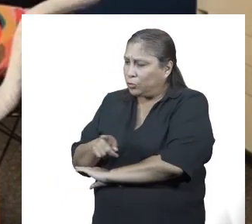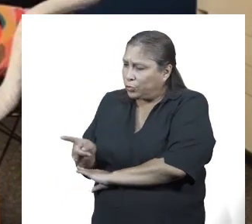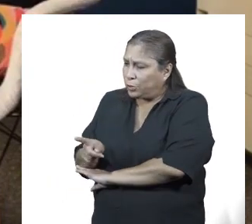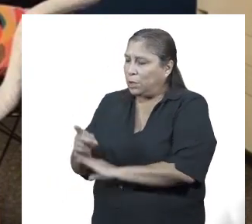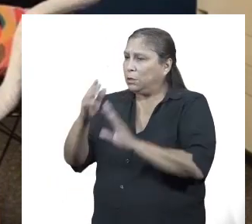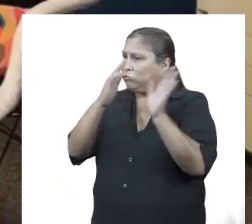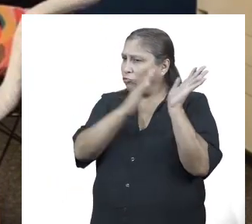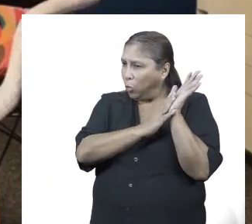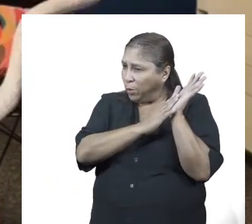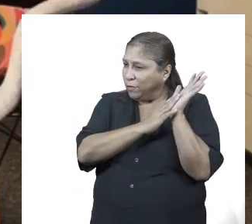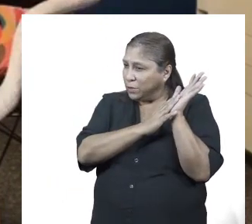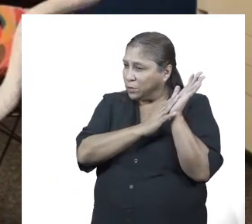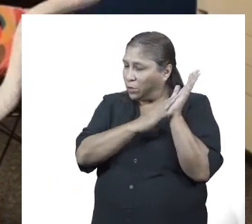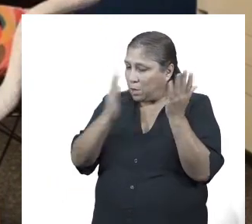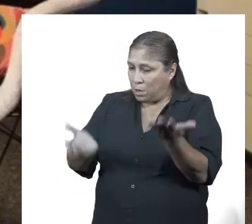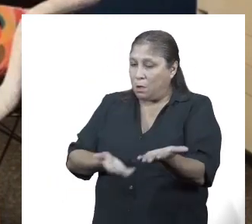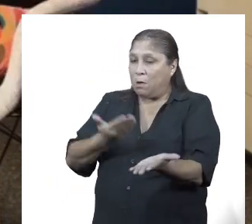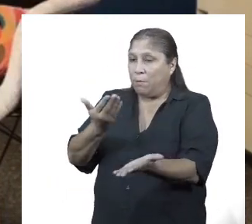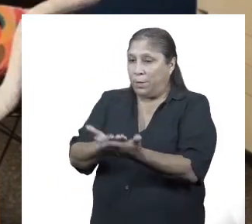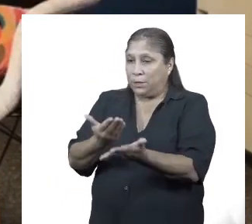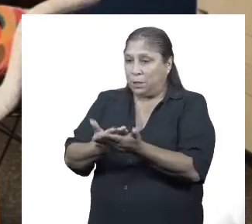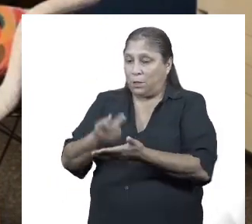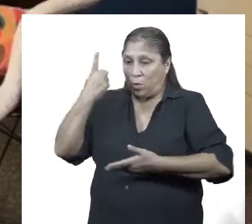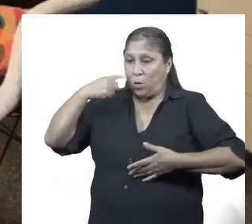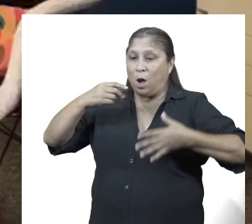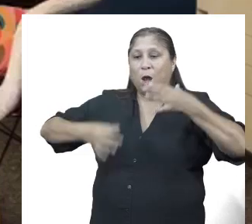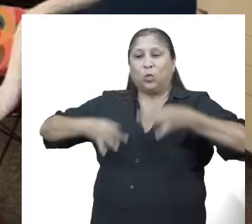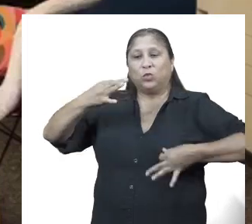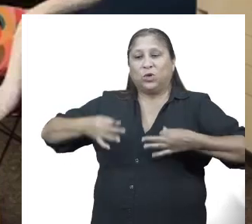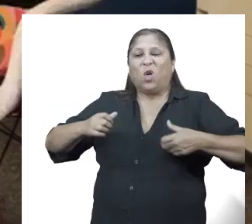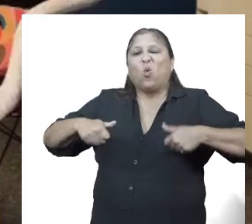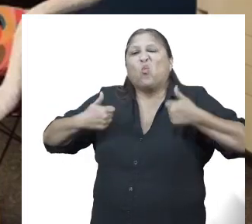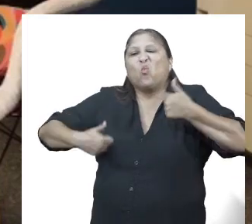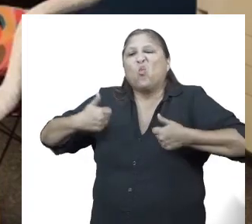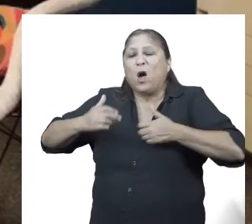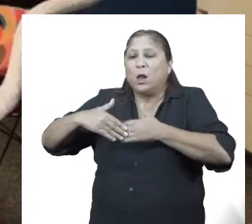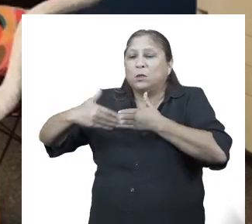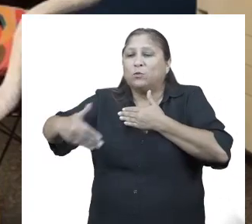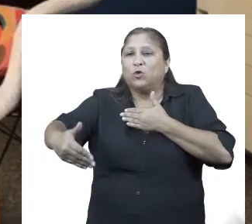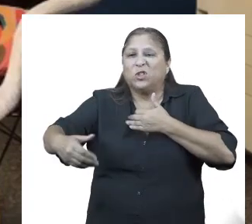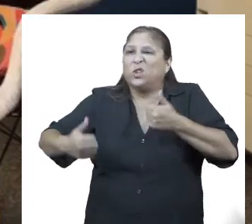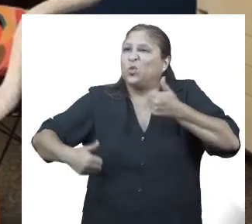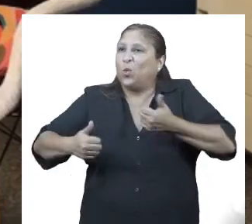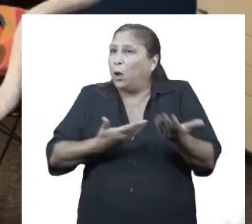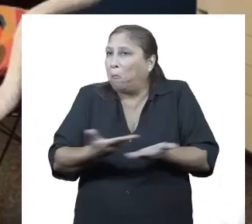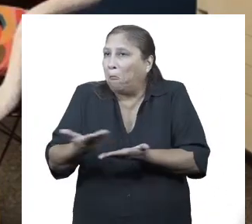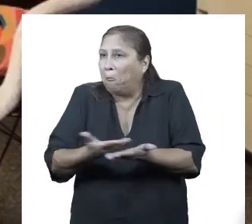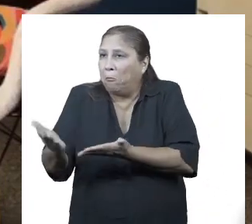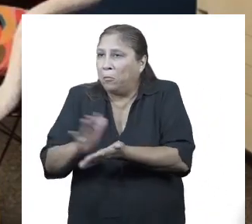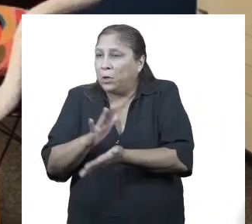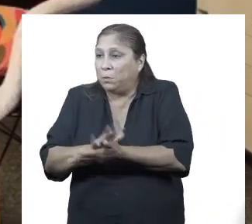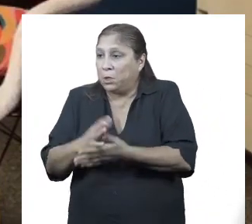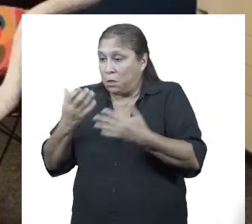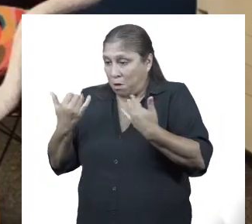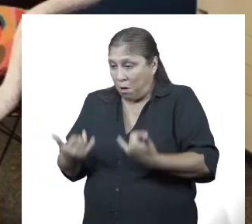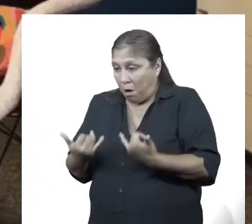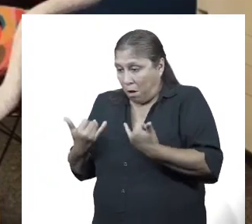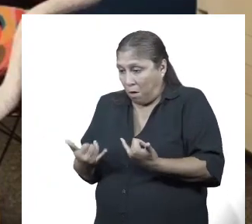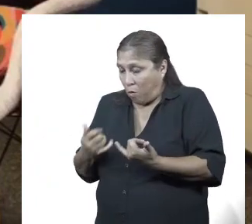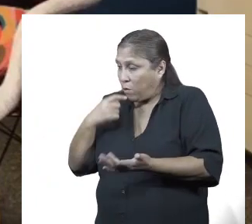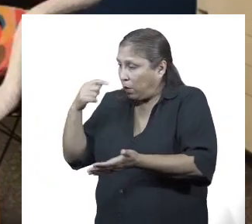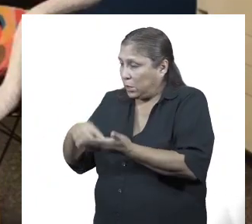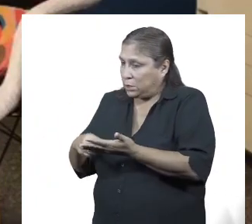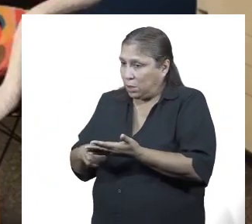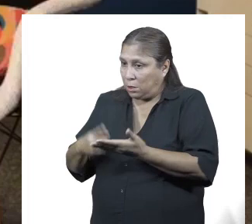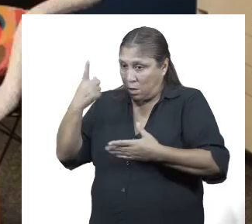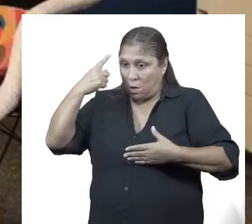ustedes como Defensoría presentaron el caso en el juzgado. ¿Cuál va a ser el proceso? ¿Cuál es el trámite? En este momento está